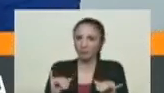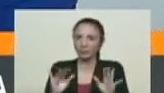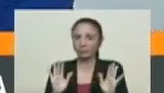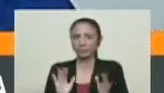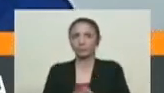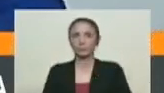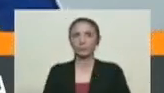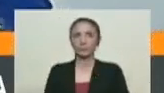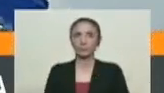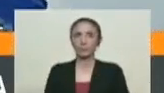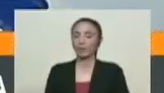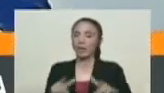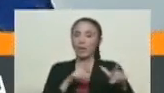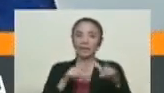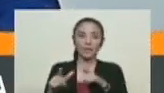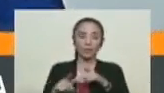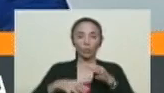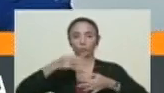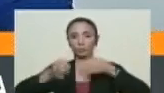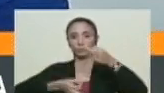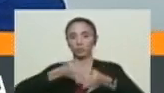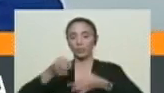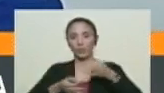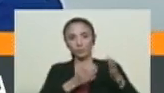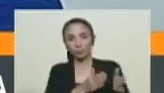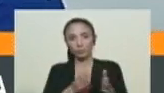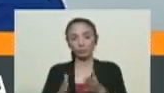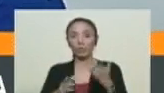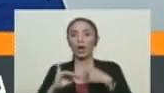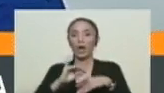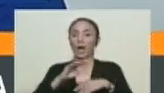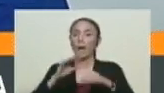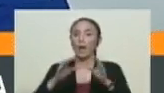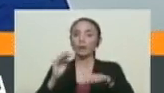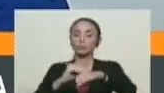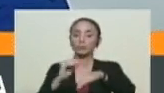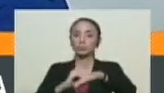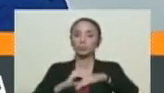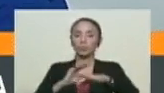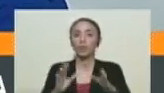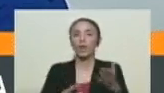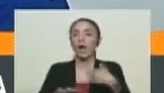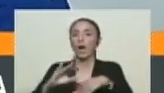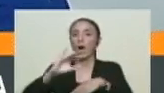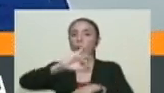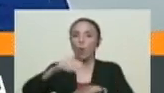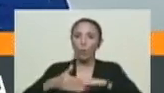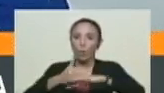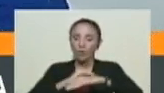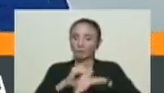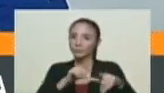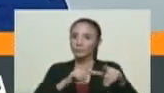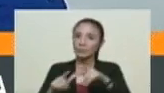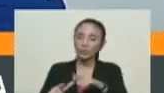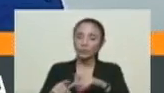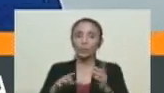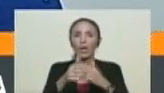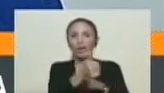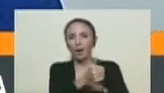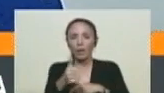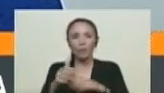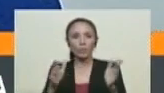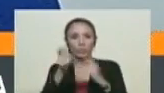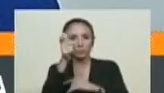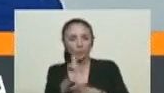las instrucciones precisas al doctor Jorge Rodríguez para que le demos todas las garantías electorales a todos los candidatos que se